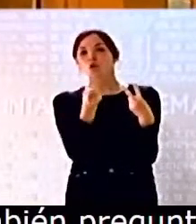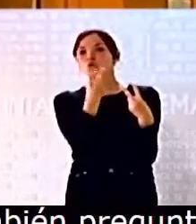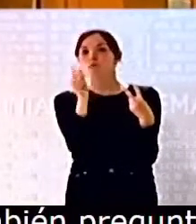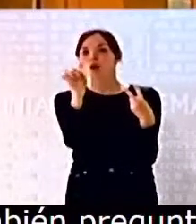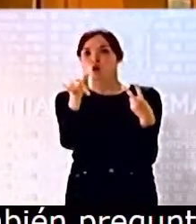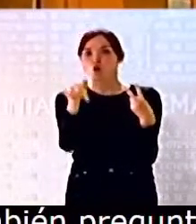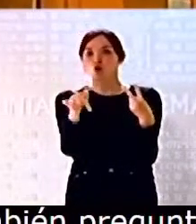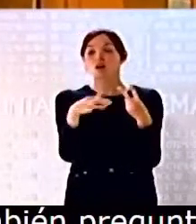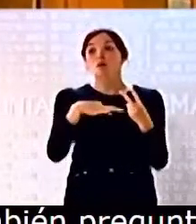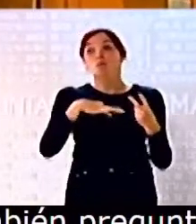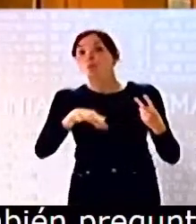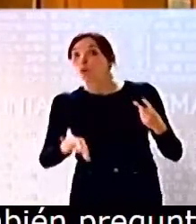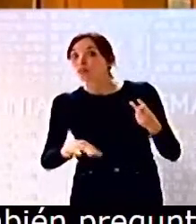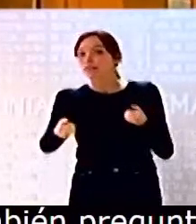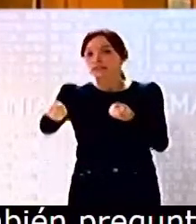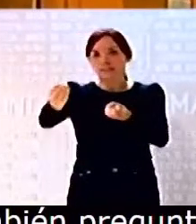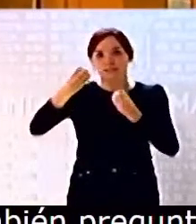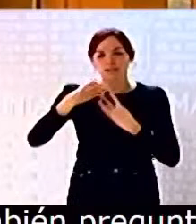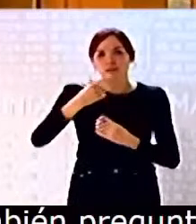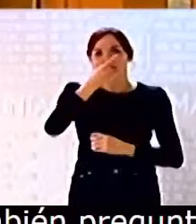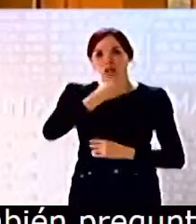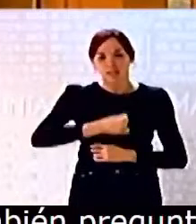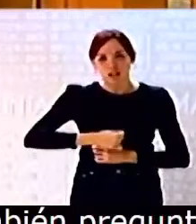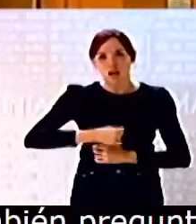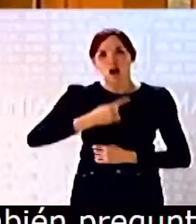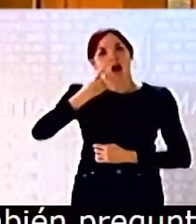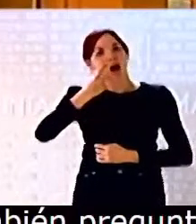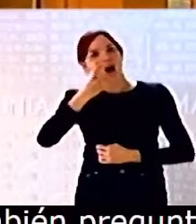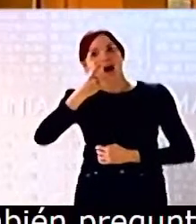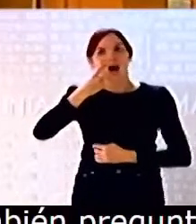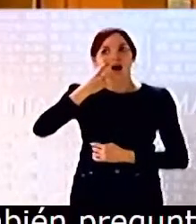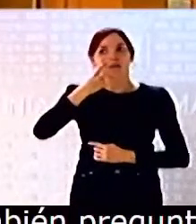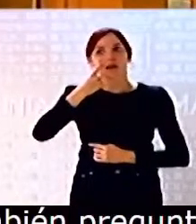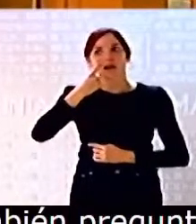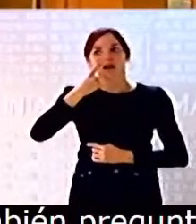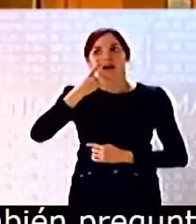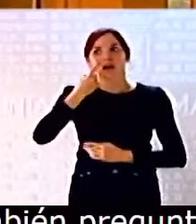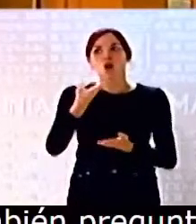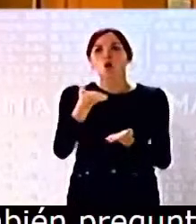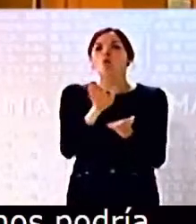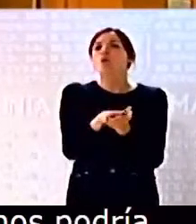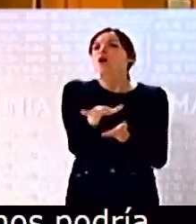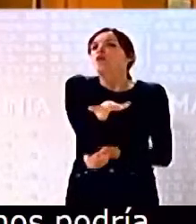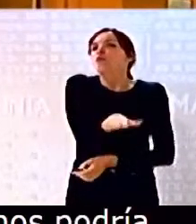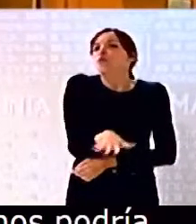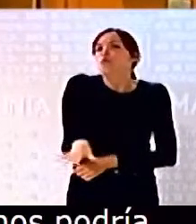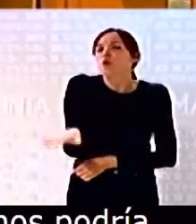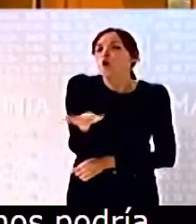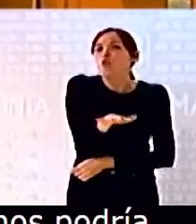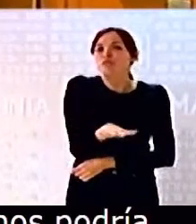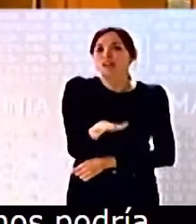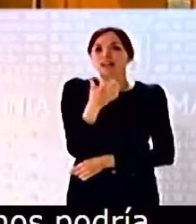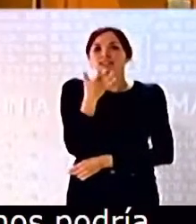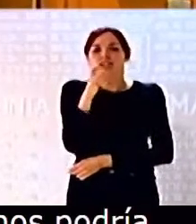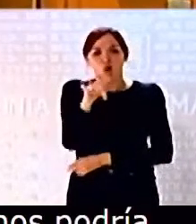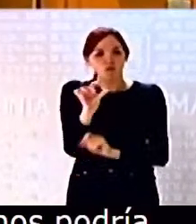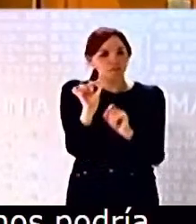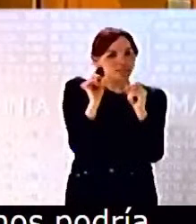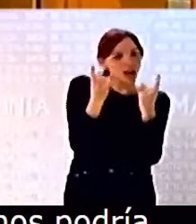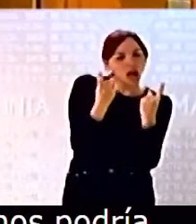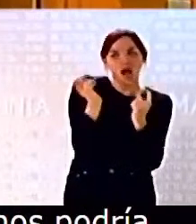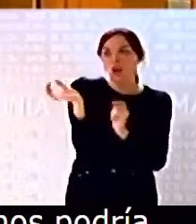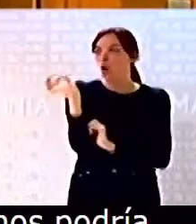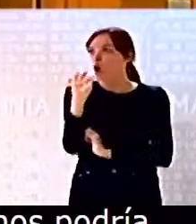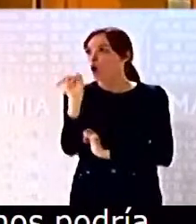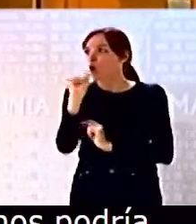podría facilitar dónde se ha producido la muerte que se notifica hoy, si se notifican brotes